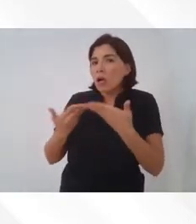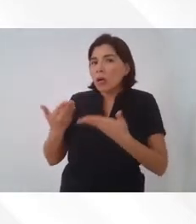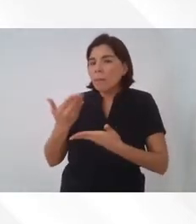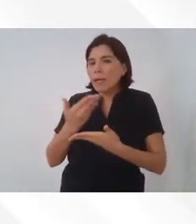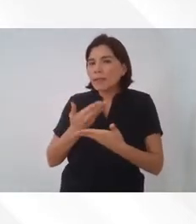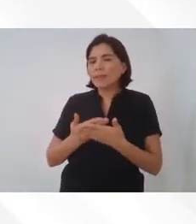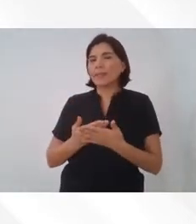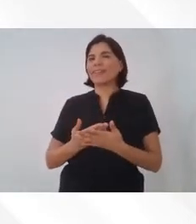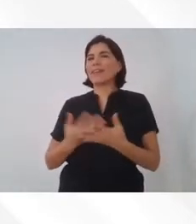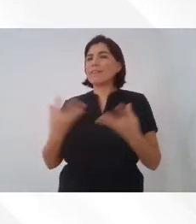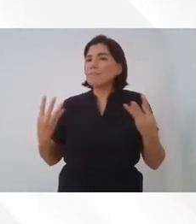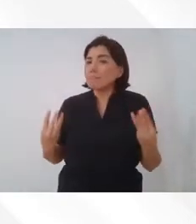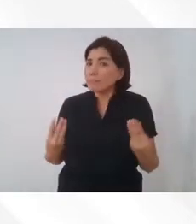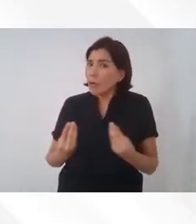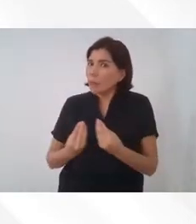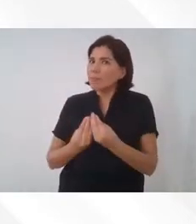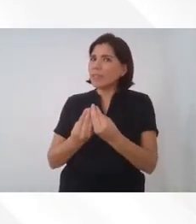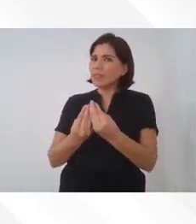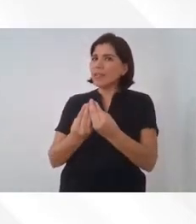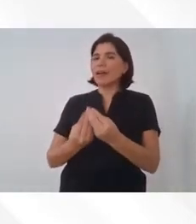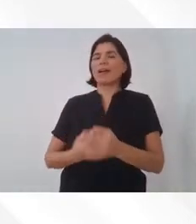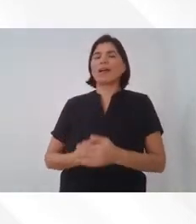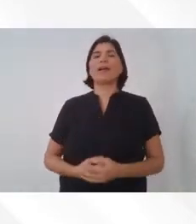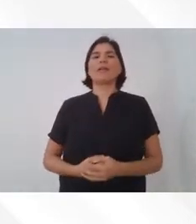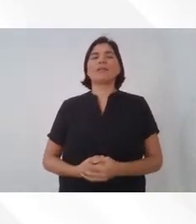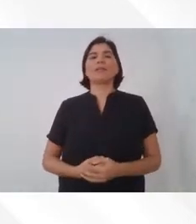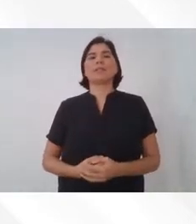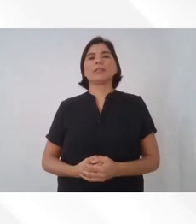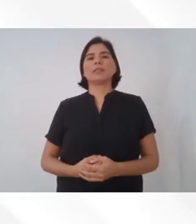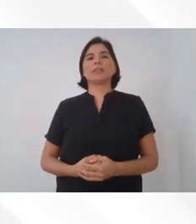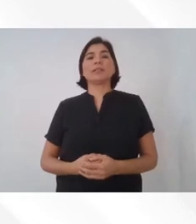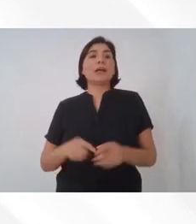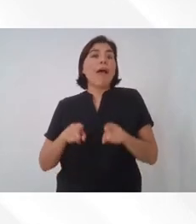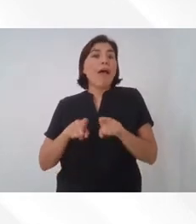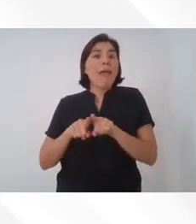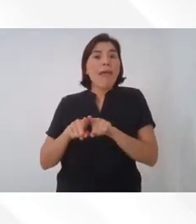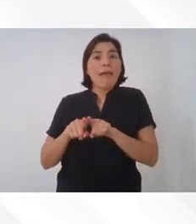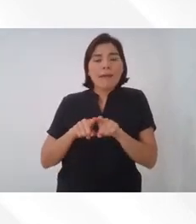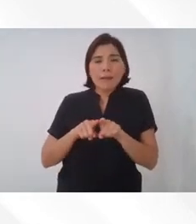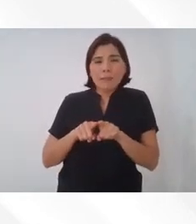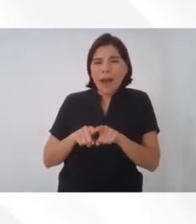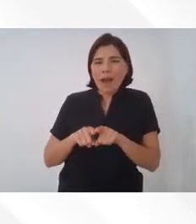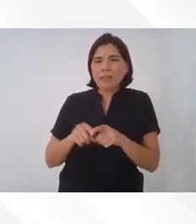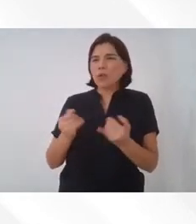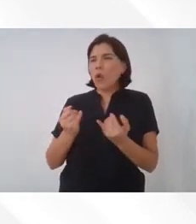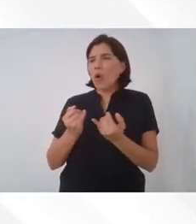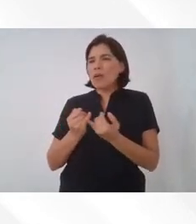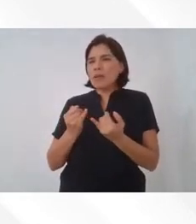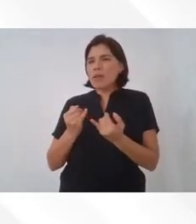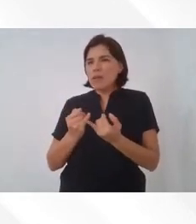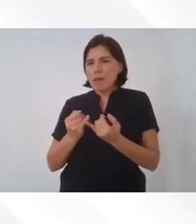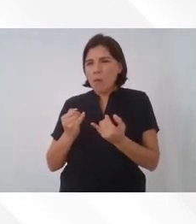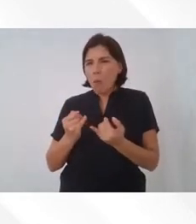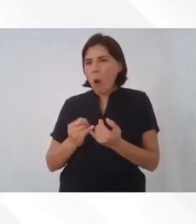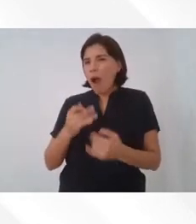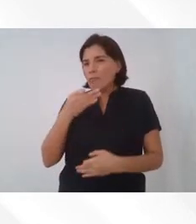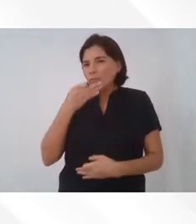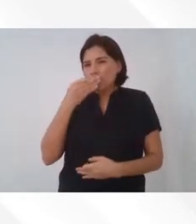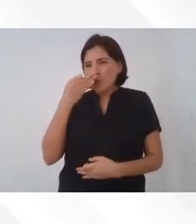acompañar, hermandad, como la rosa al domesticar al principito, tiempo de interés,